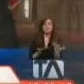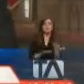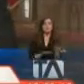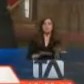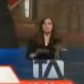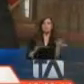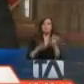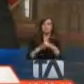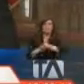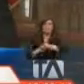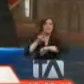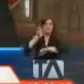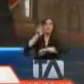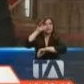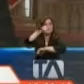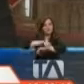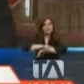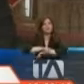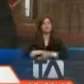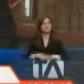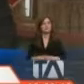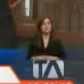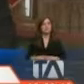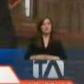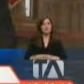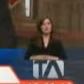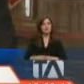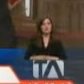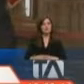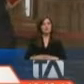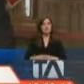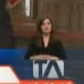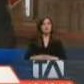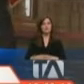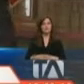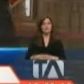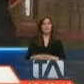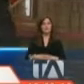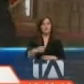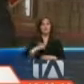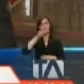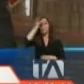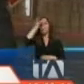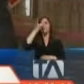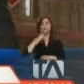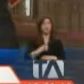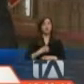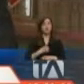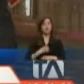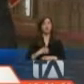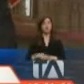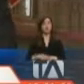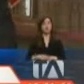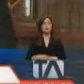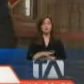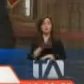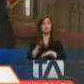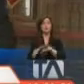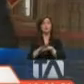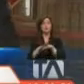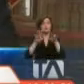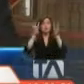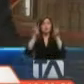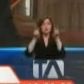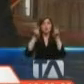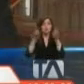espera hasta las 3 de la tarde para que su decisión, su eventual decisión respecto del